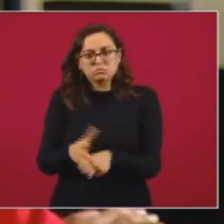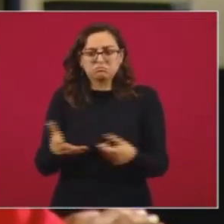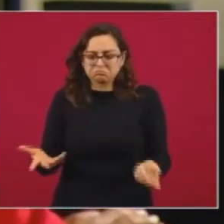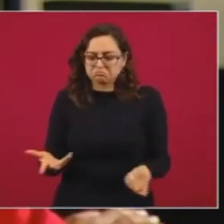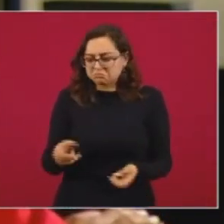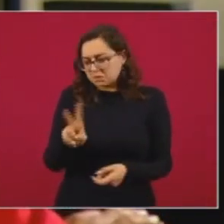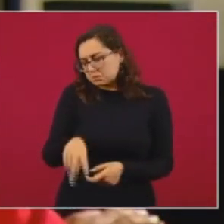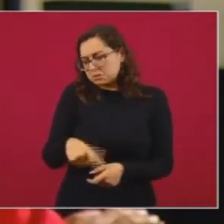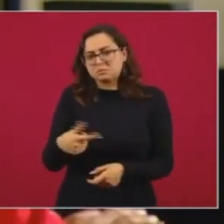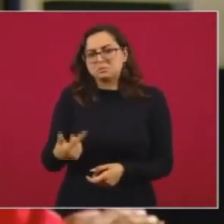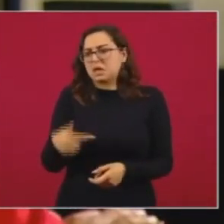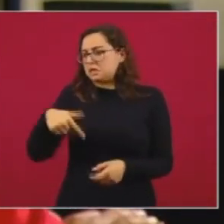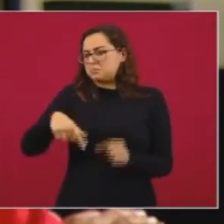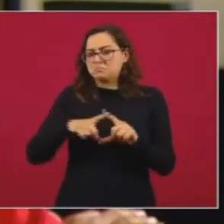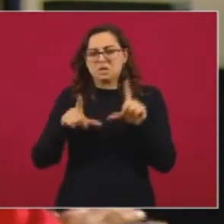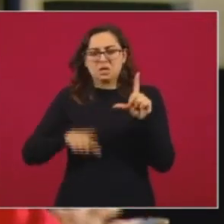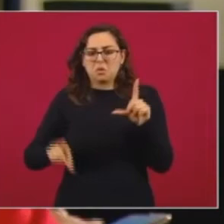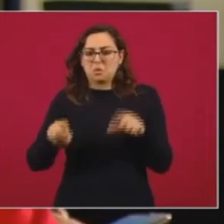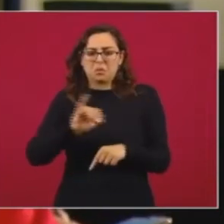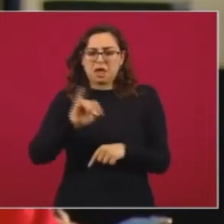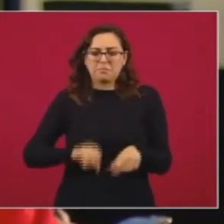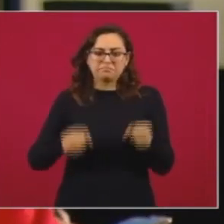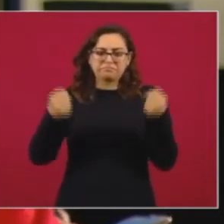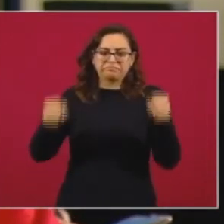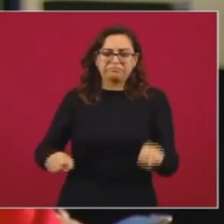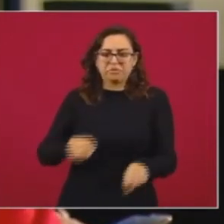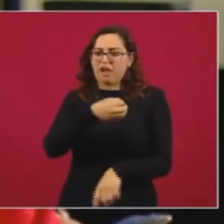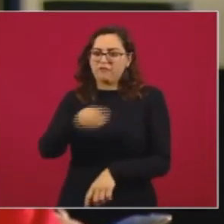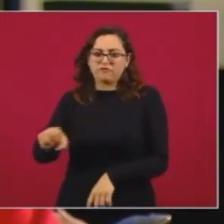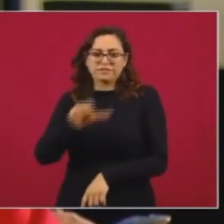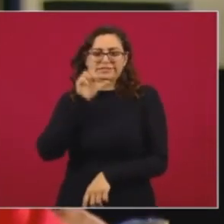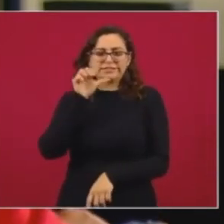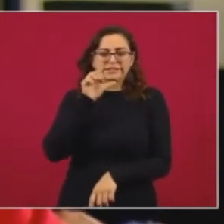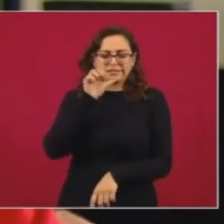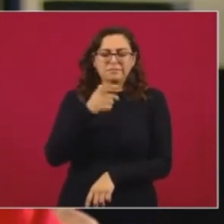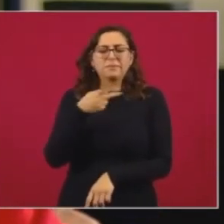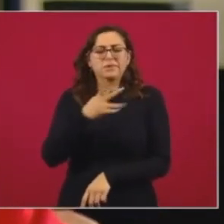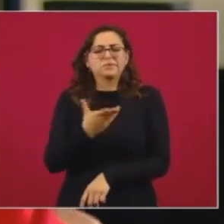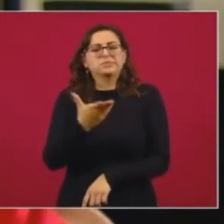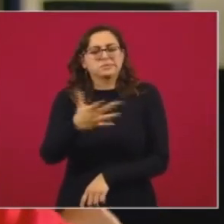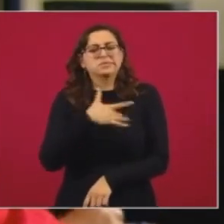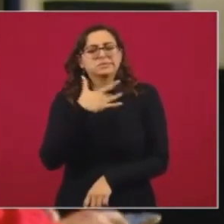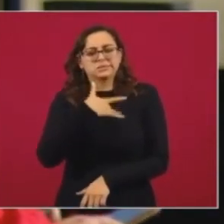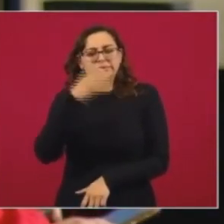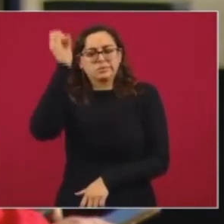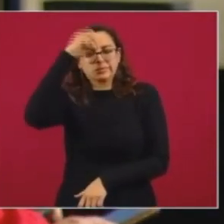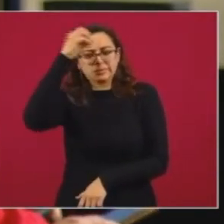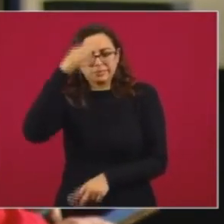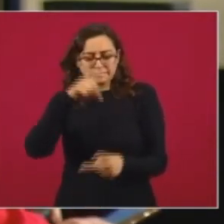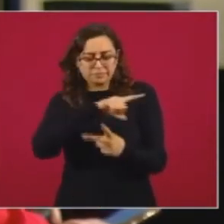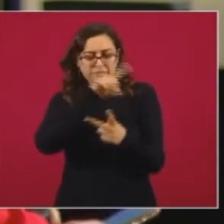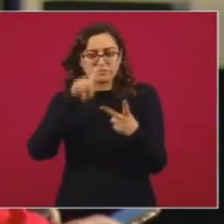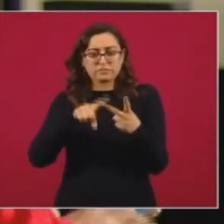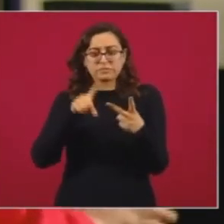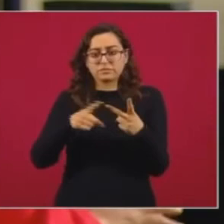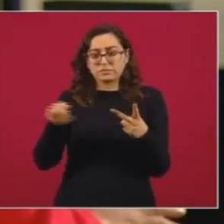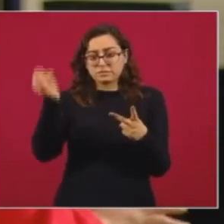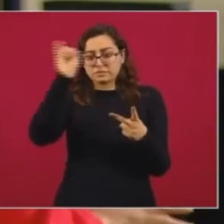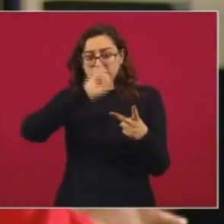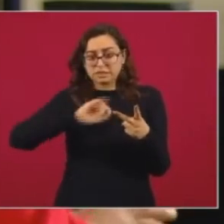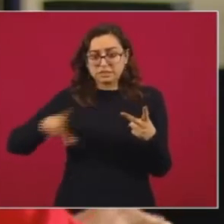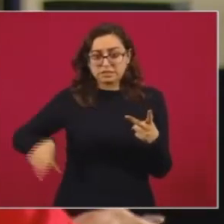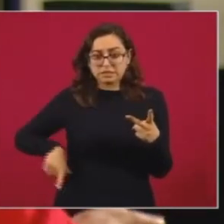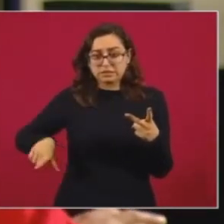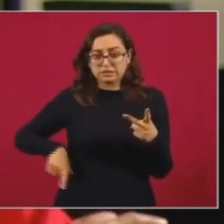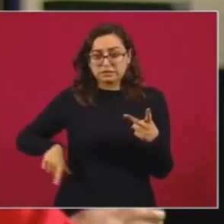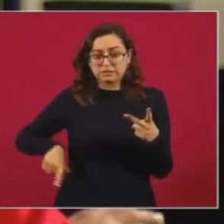por la fuerza. O sea, México, ¿cómo ve esta declaración de la OMS? Y una segunda pregunta, si me permite, la jefa de gobierno,